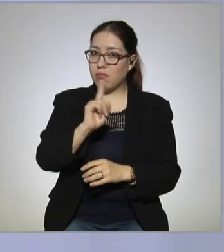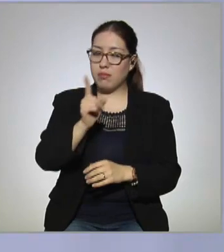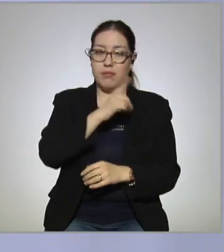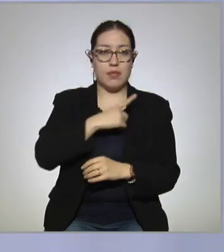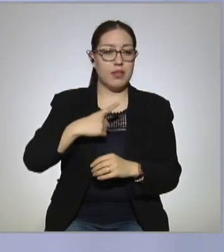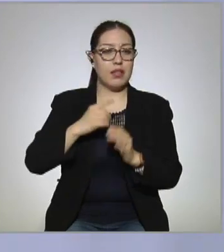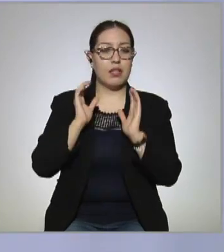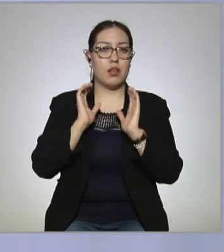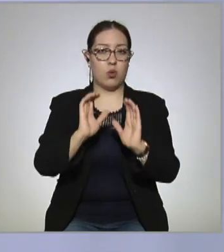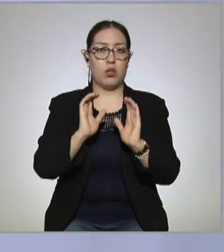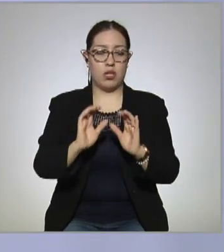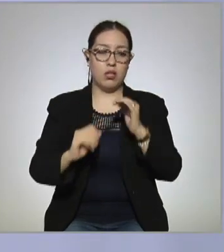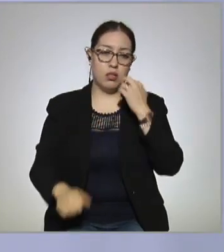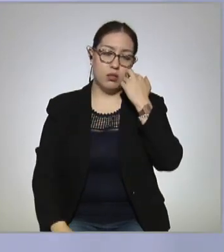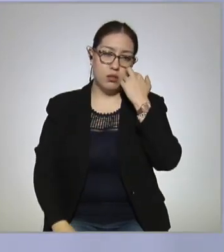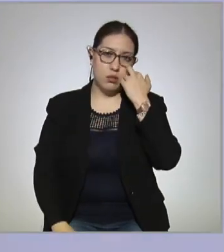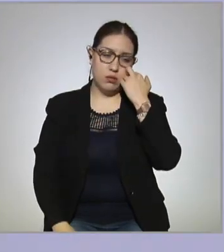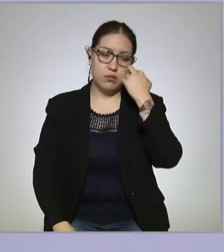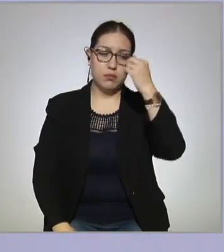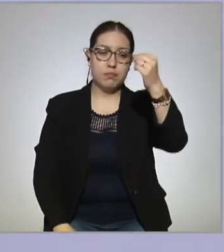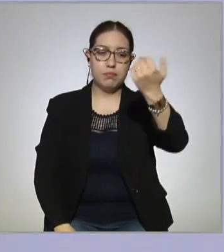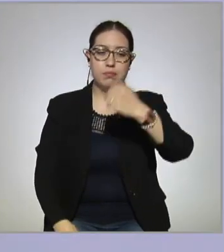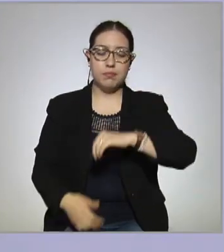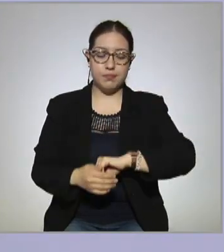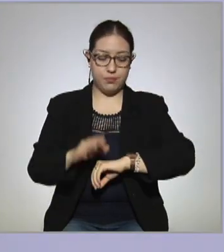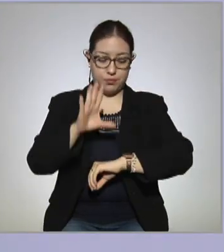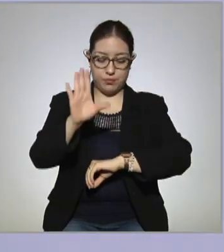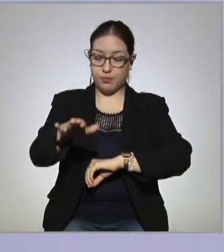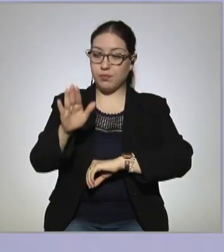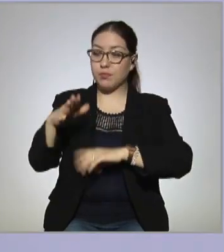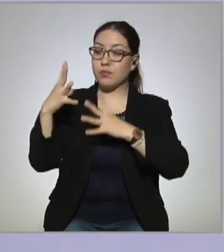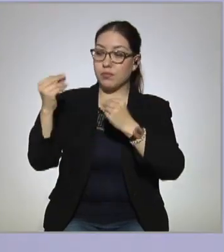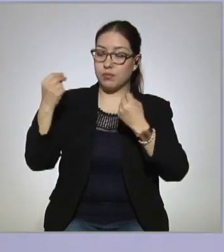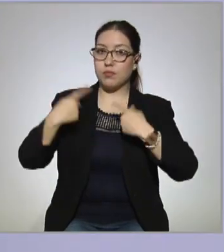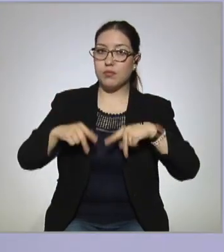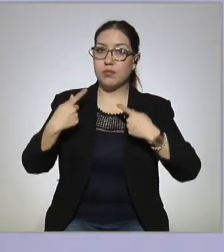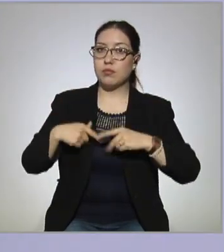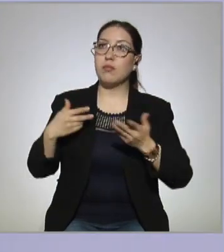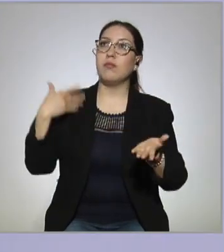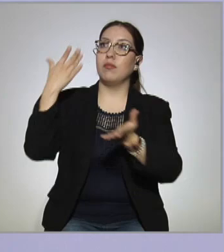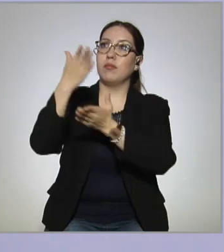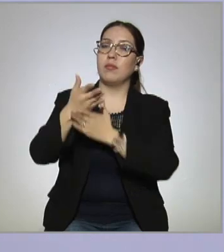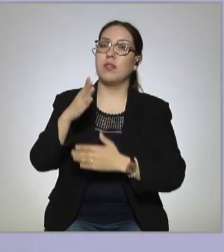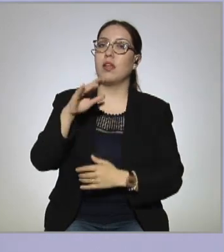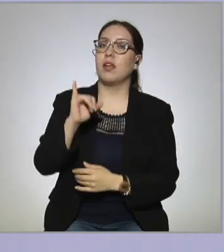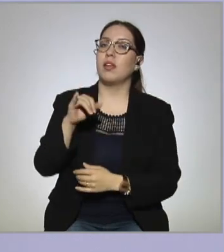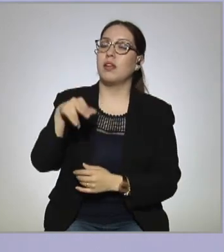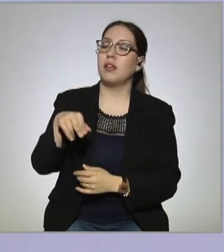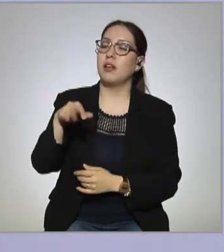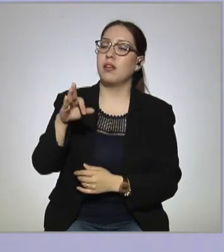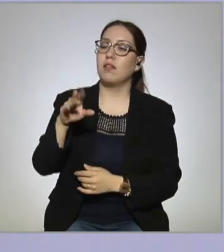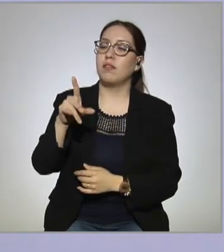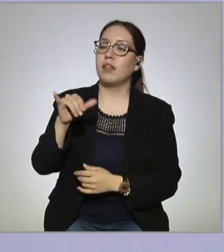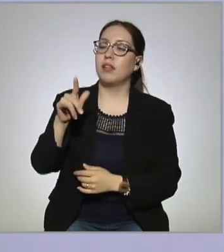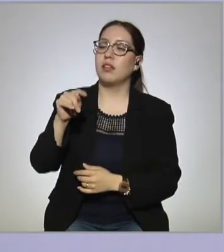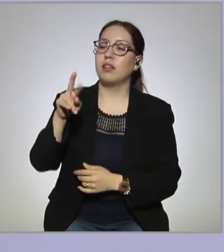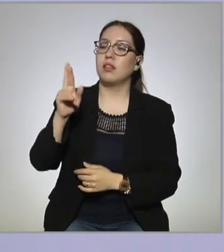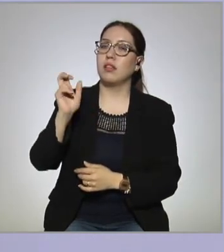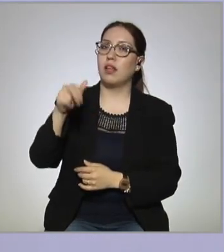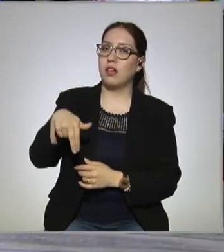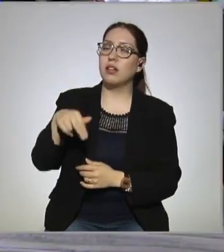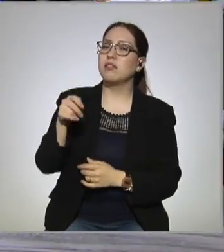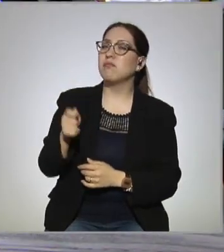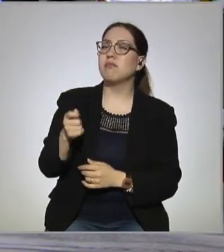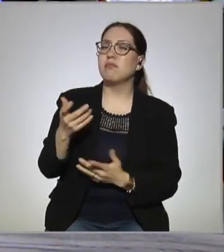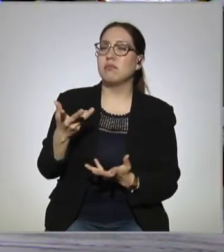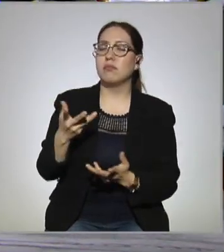con esas cuestiones. Doctores, mucha gente va a que lo infiltren. ¿Esto es bueno, malo, sí, no, cuándo? Yo creo que en ese